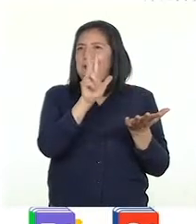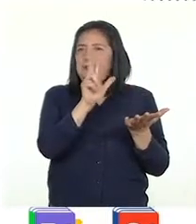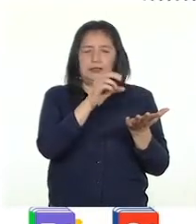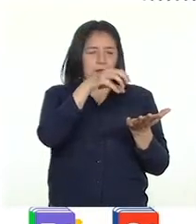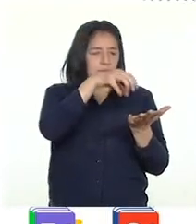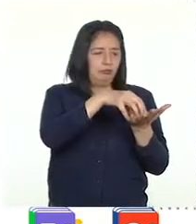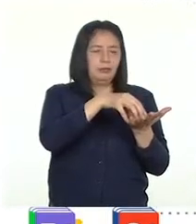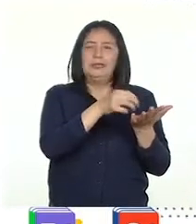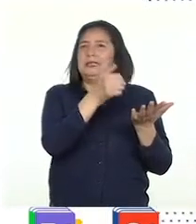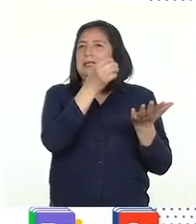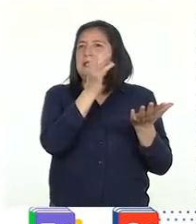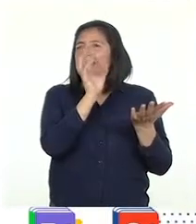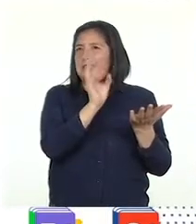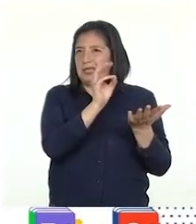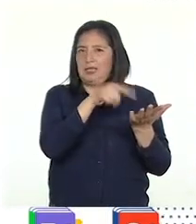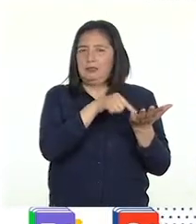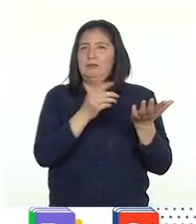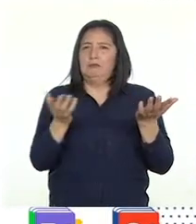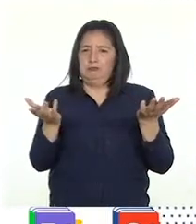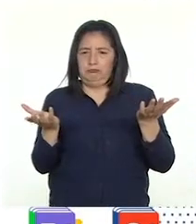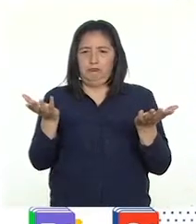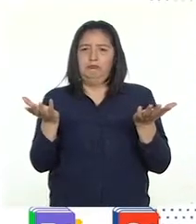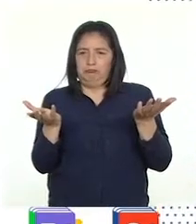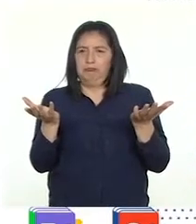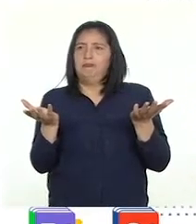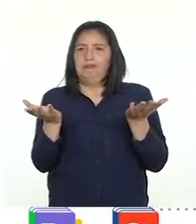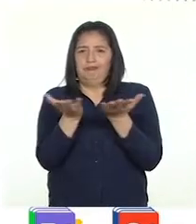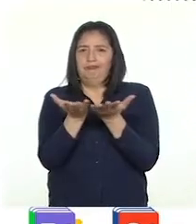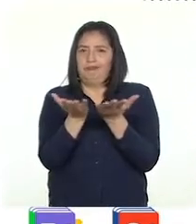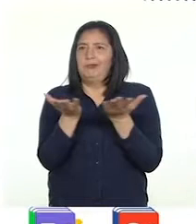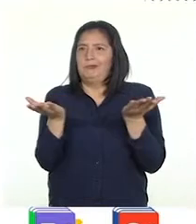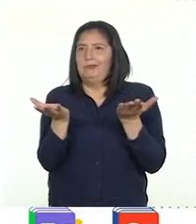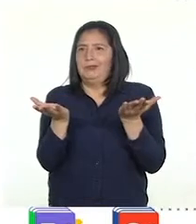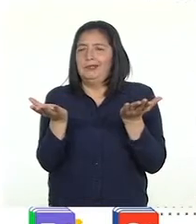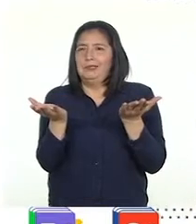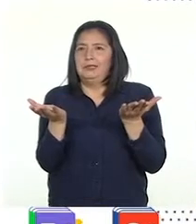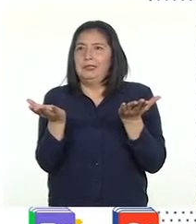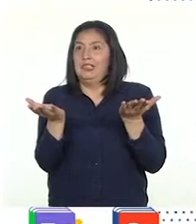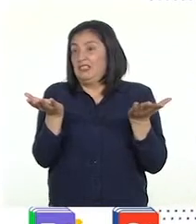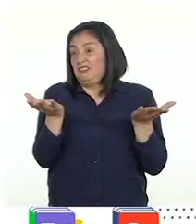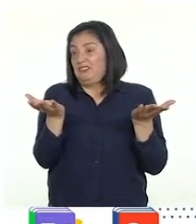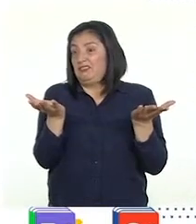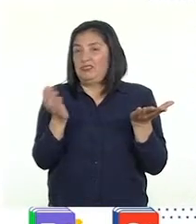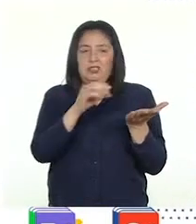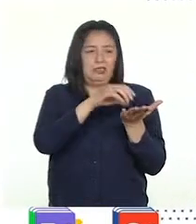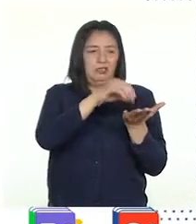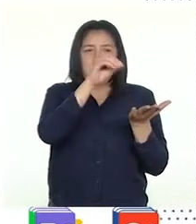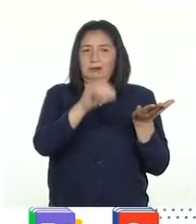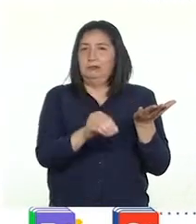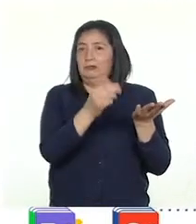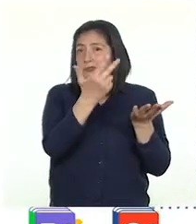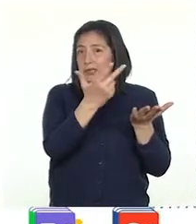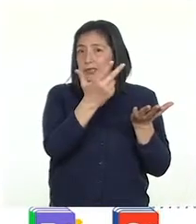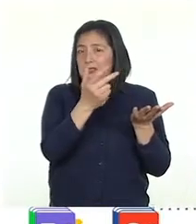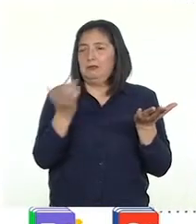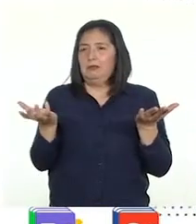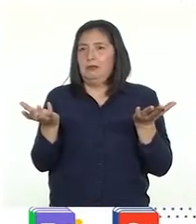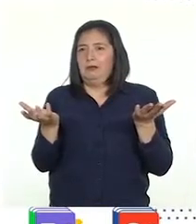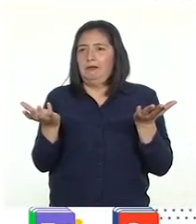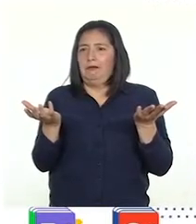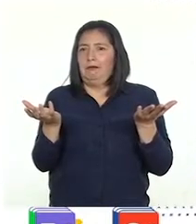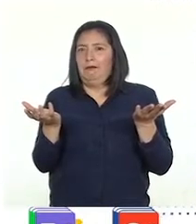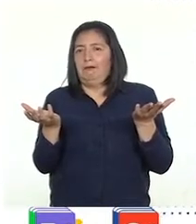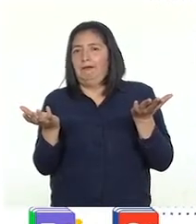6 kilogramos. La balanza se mantiene en equilibrio. Si quitamos 3 kilogramos de un platillo,